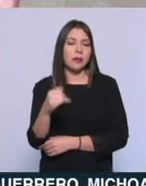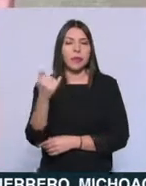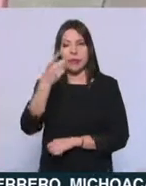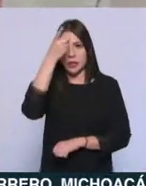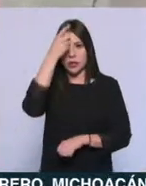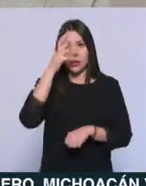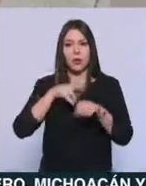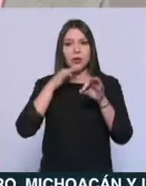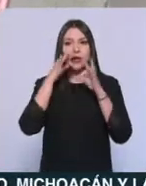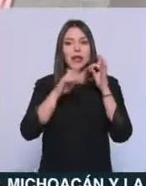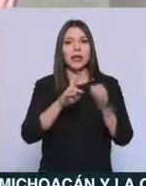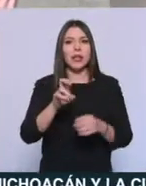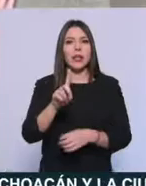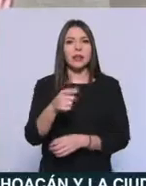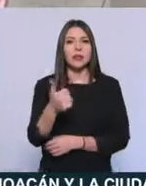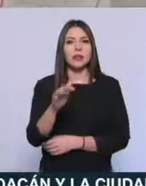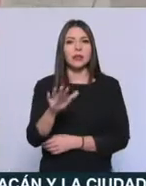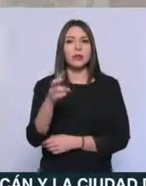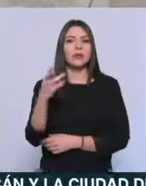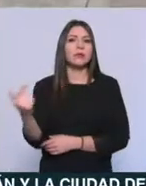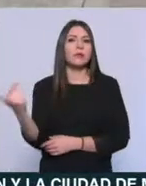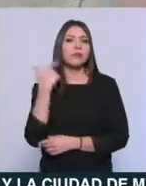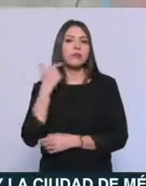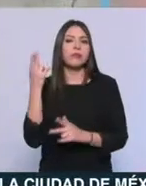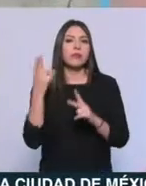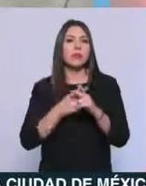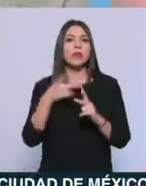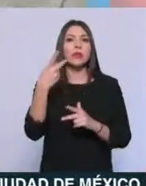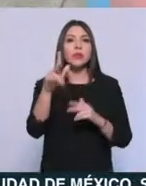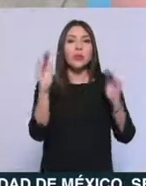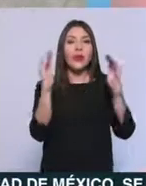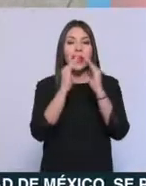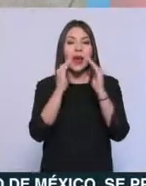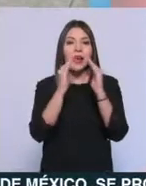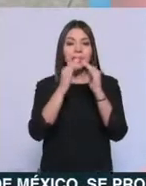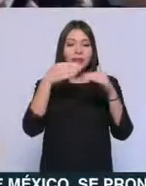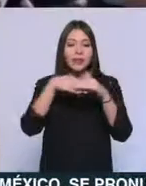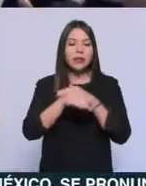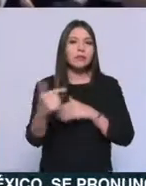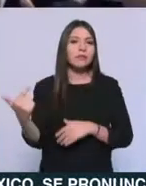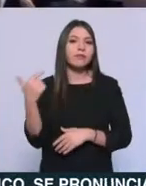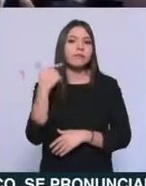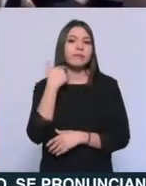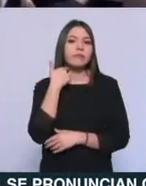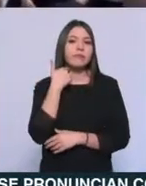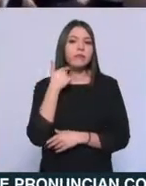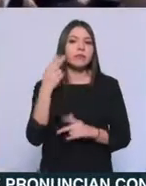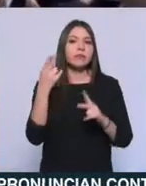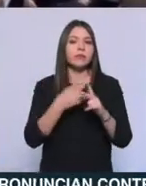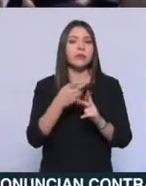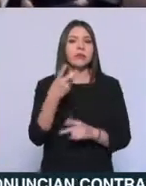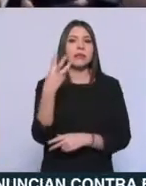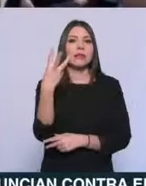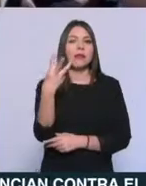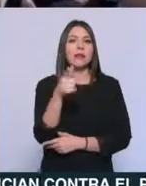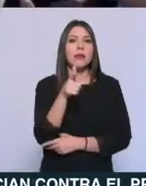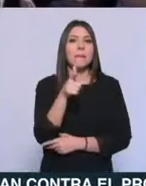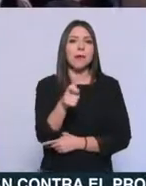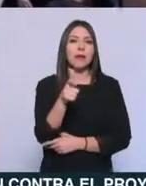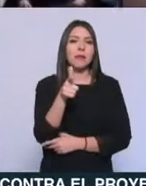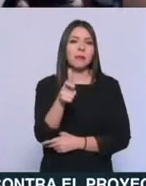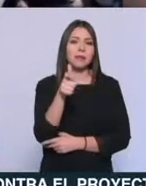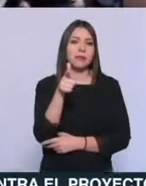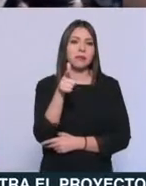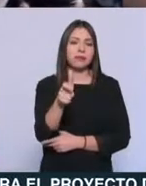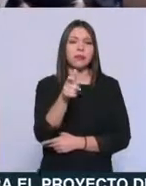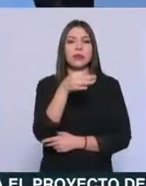Red 653, fue asesinado a la entrada de su casa en San Luis Río Colorado, Sonora, al recibir al menos 3 disparos de arma de fuego. De acuerdo